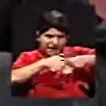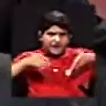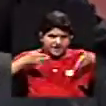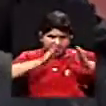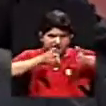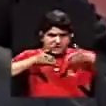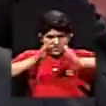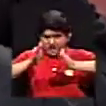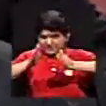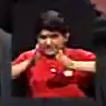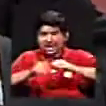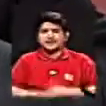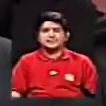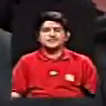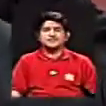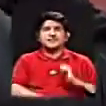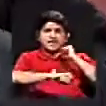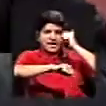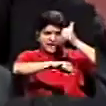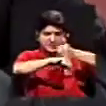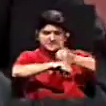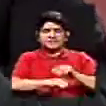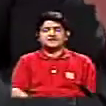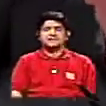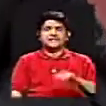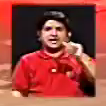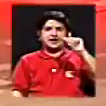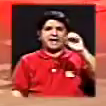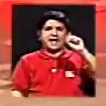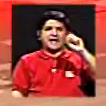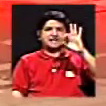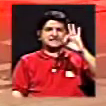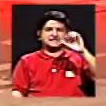vías es la colocación de asfalto.